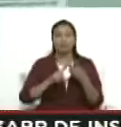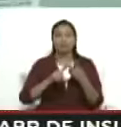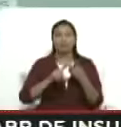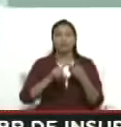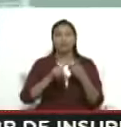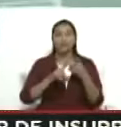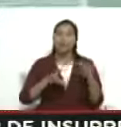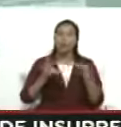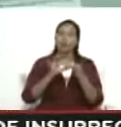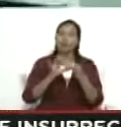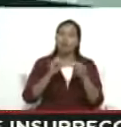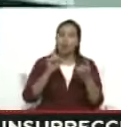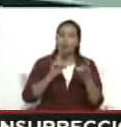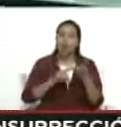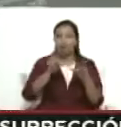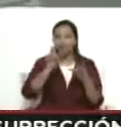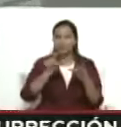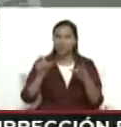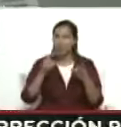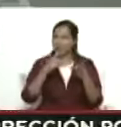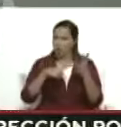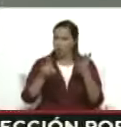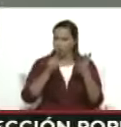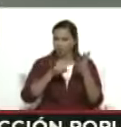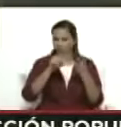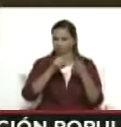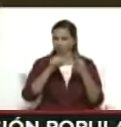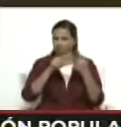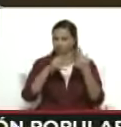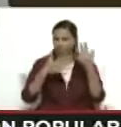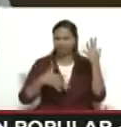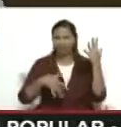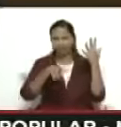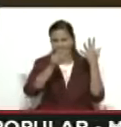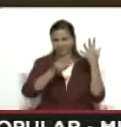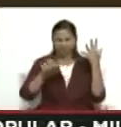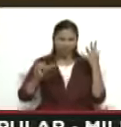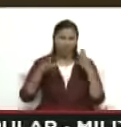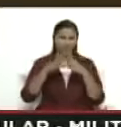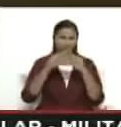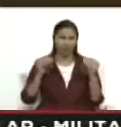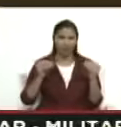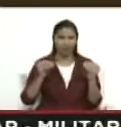Data Análisis. Todos estaban ahí.